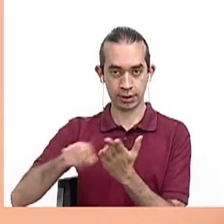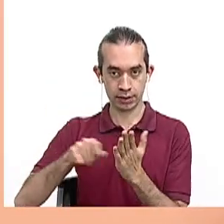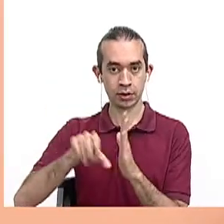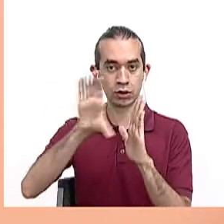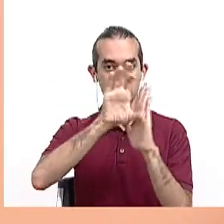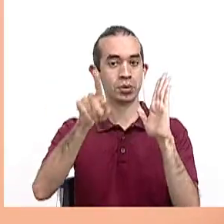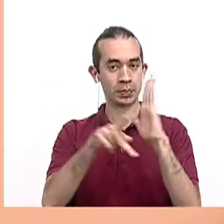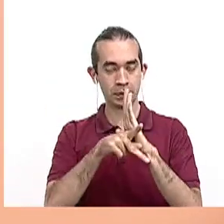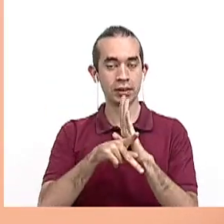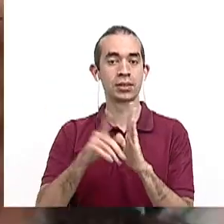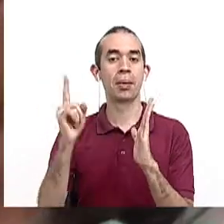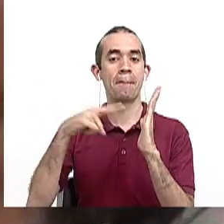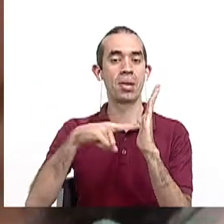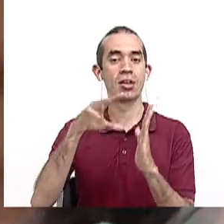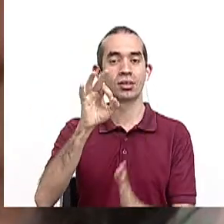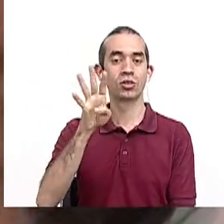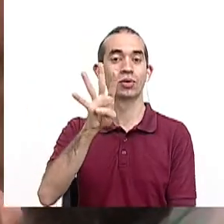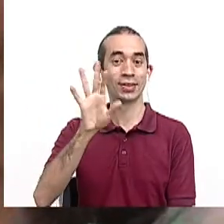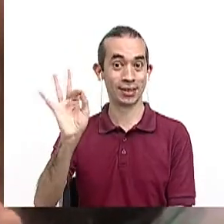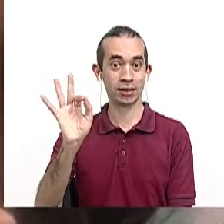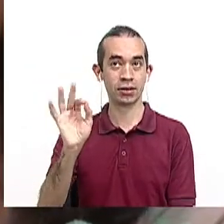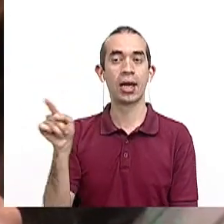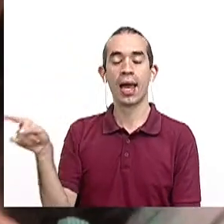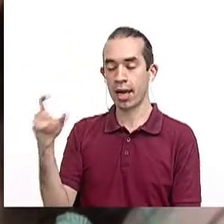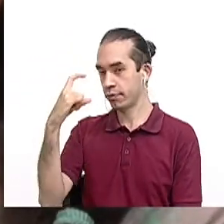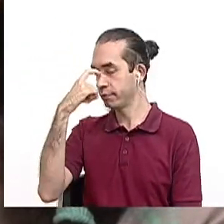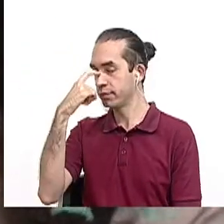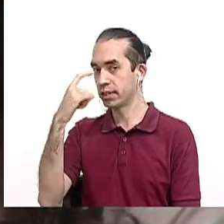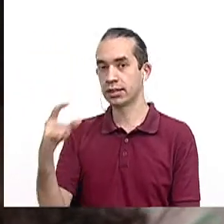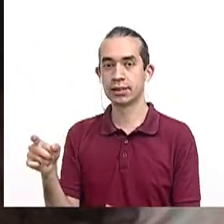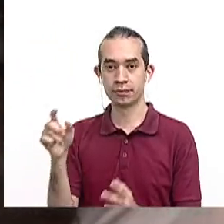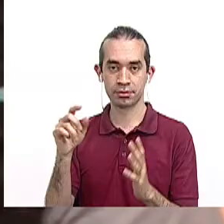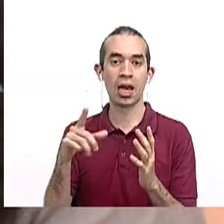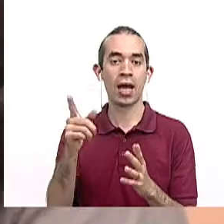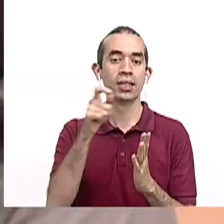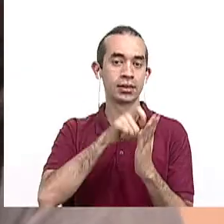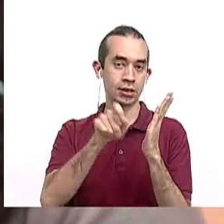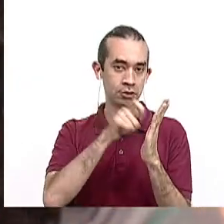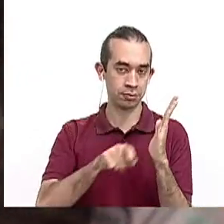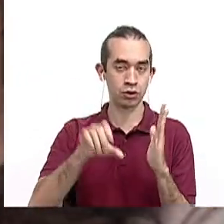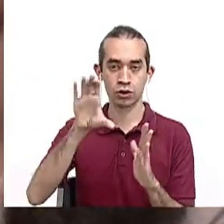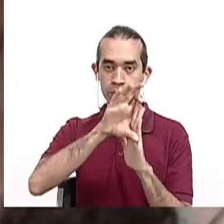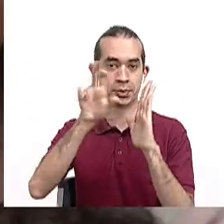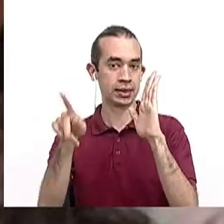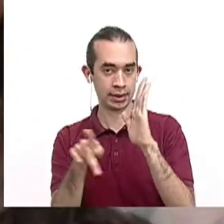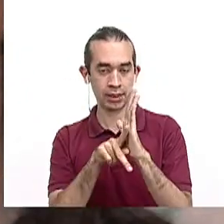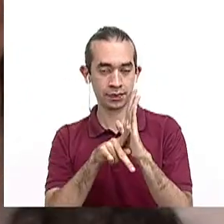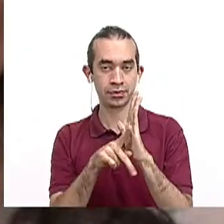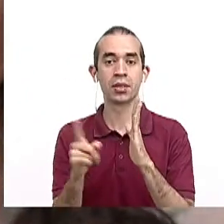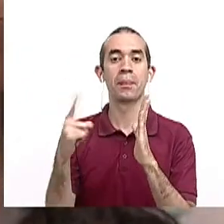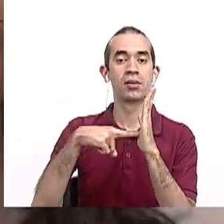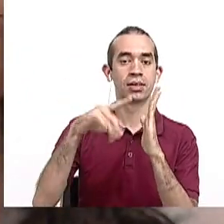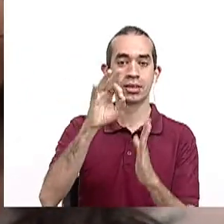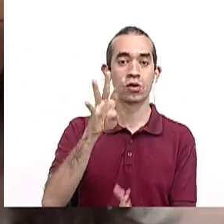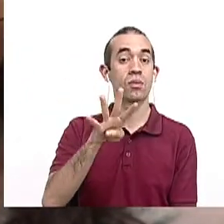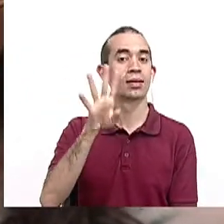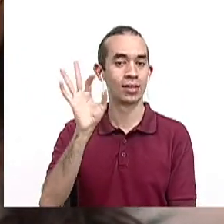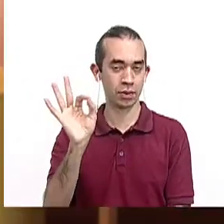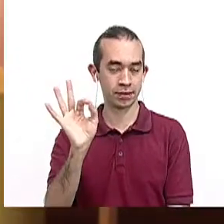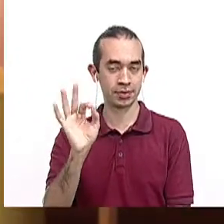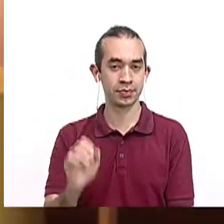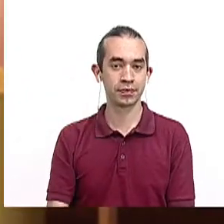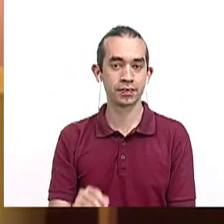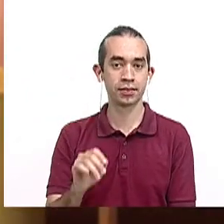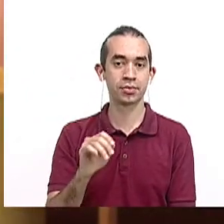de 1949. Él es José Figueres Ferrer y él fue el creador de la Constitución Política de